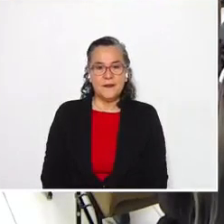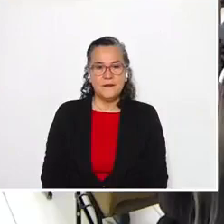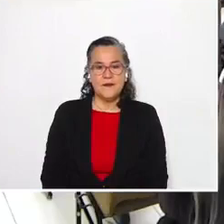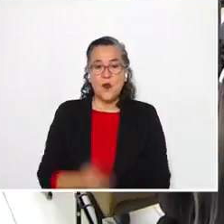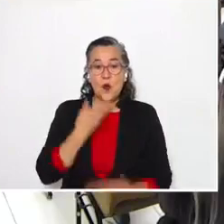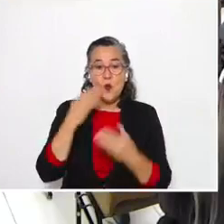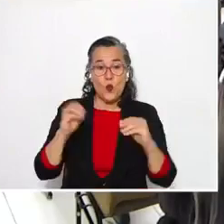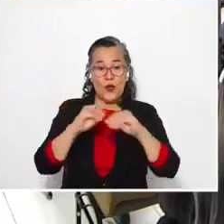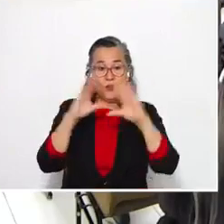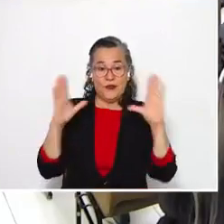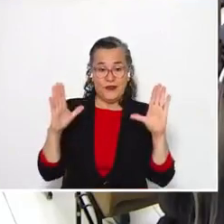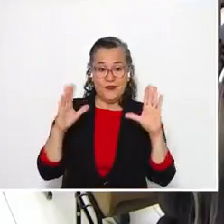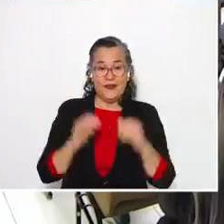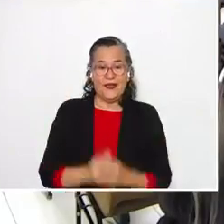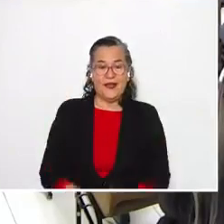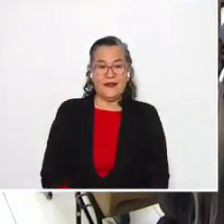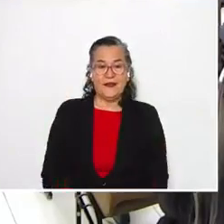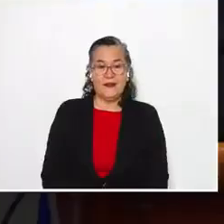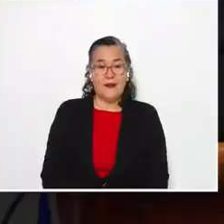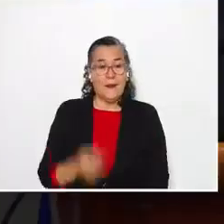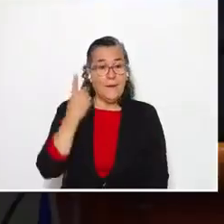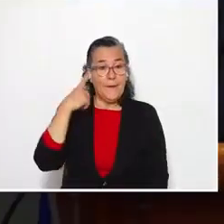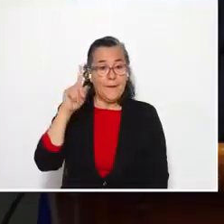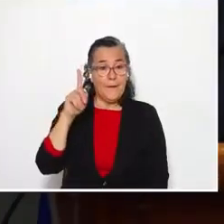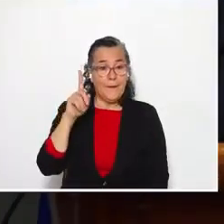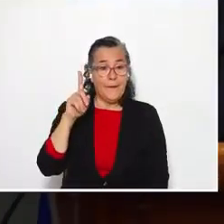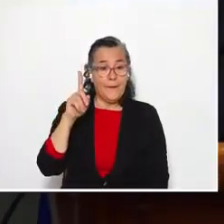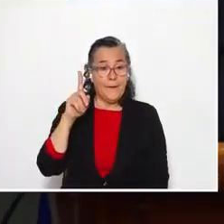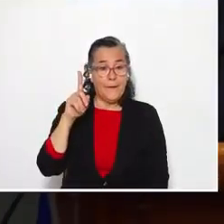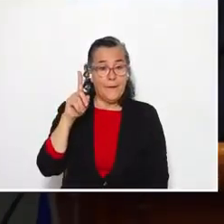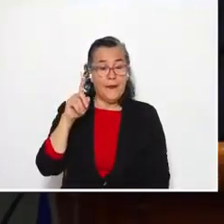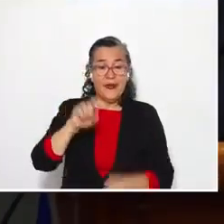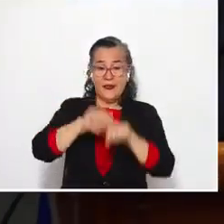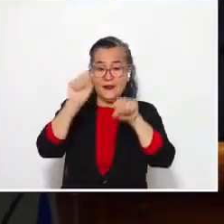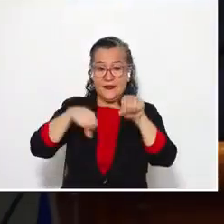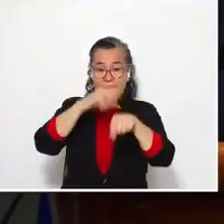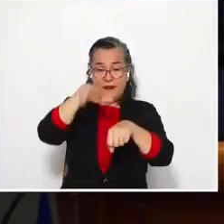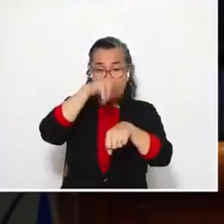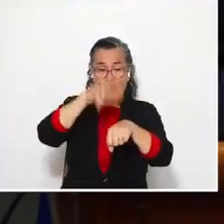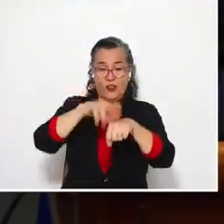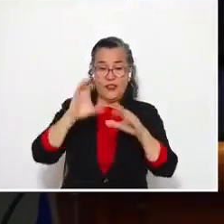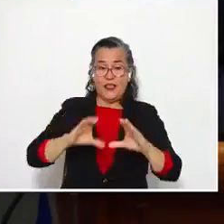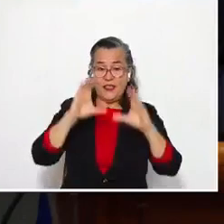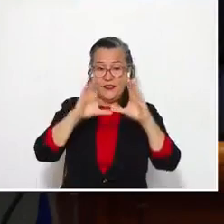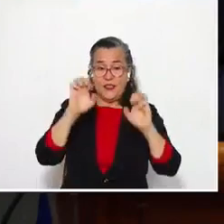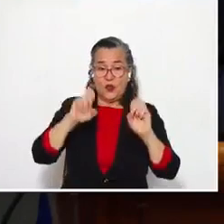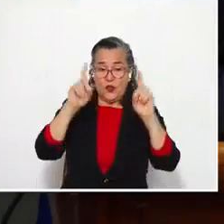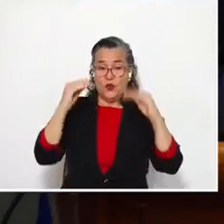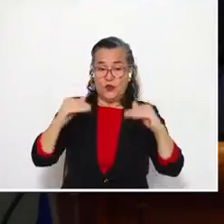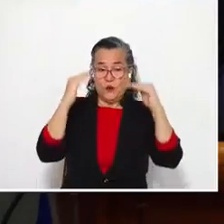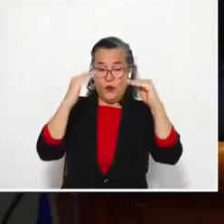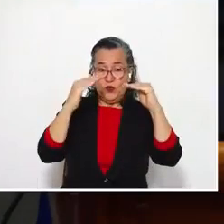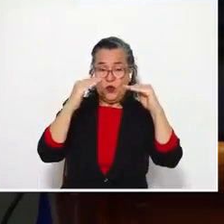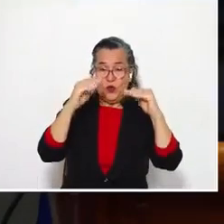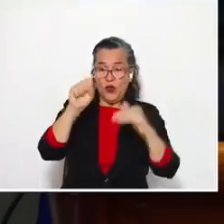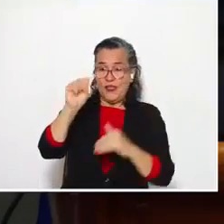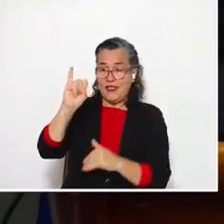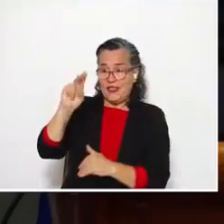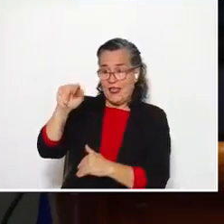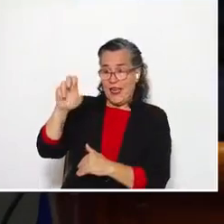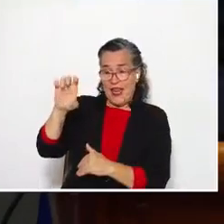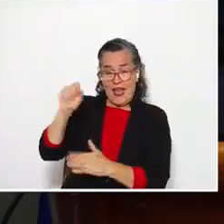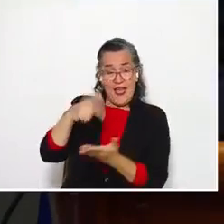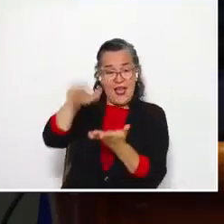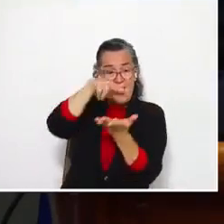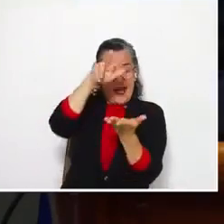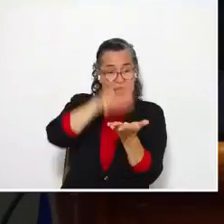Muy buenos días. Para el Sistema Nacional de Acreditación de la Educación Superior, este